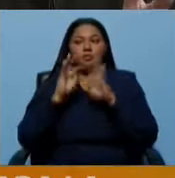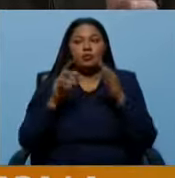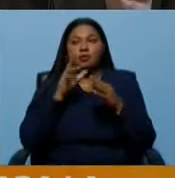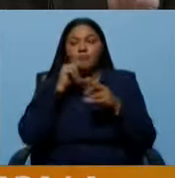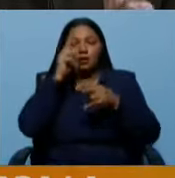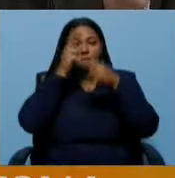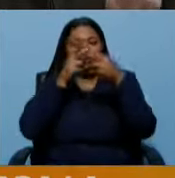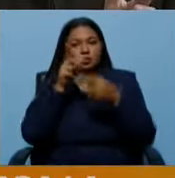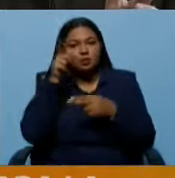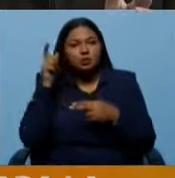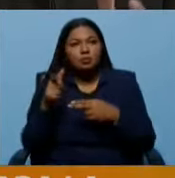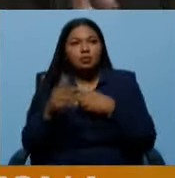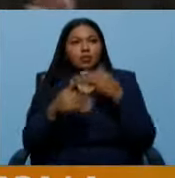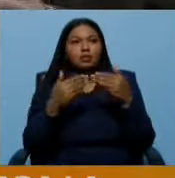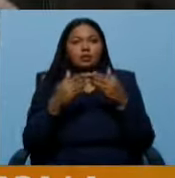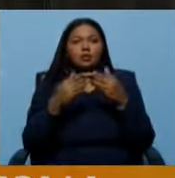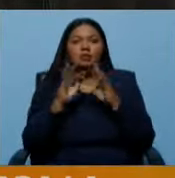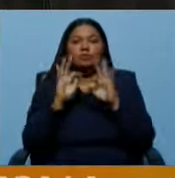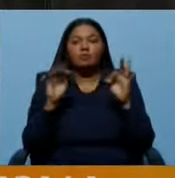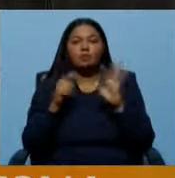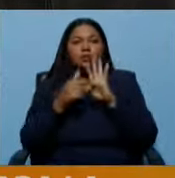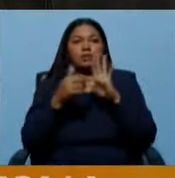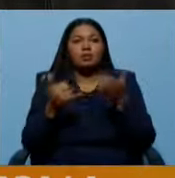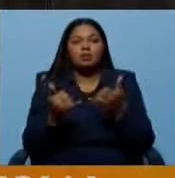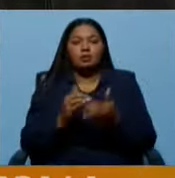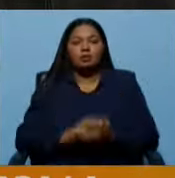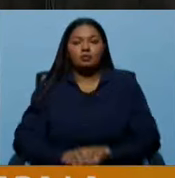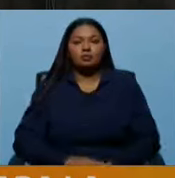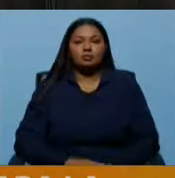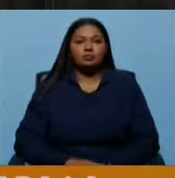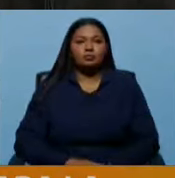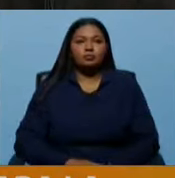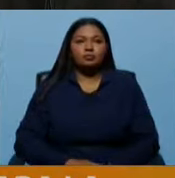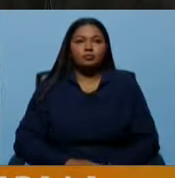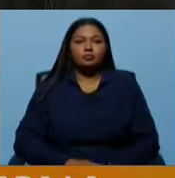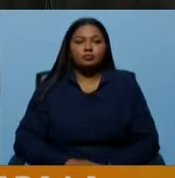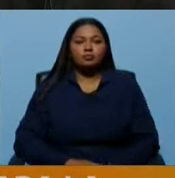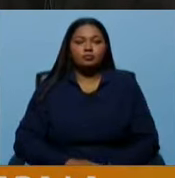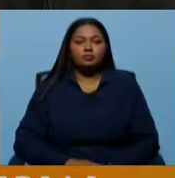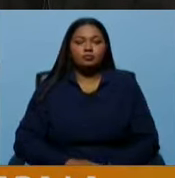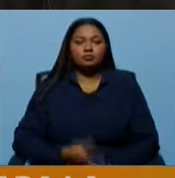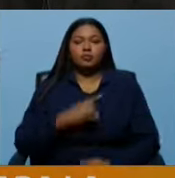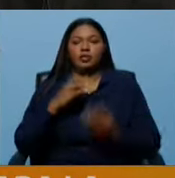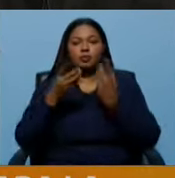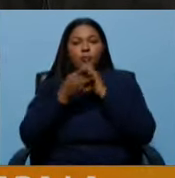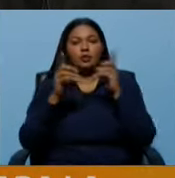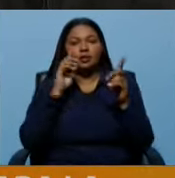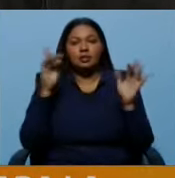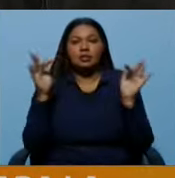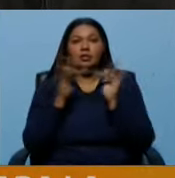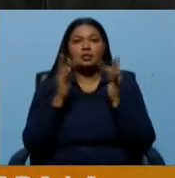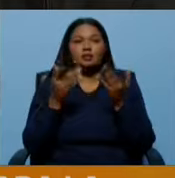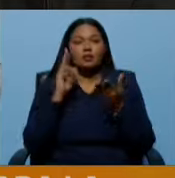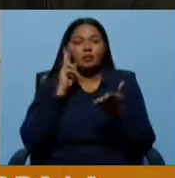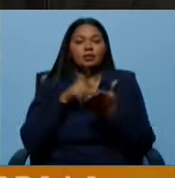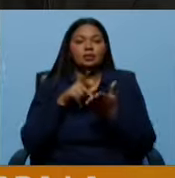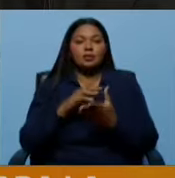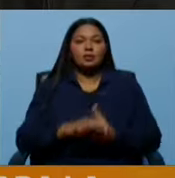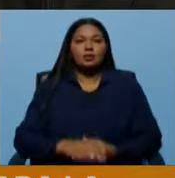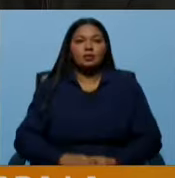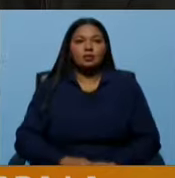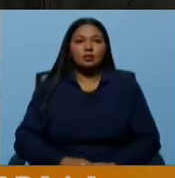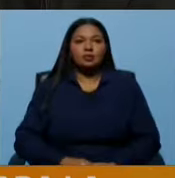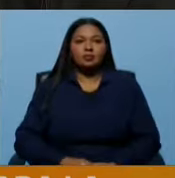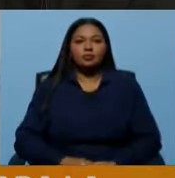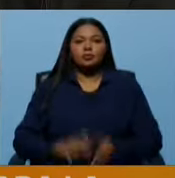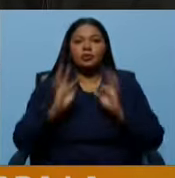pueblo como actor y como protagonista. En contraposición, el modelo de la democracia directa, el modelo de democracia participativa y protagónica, el